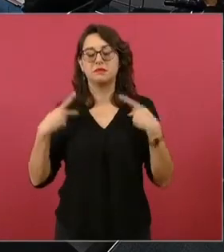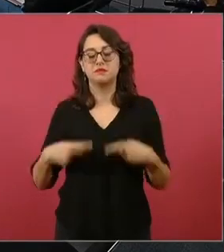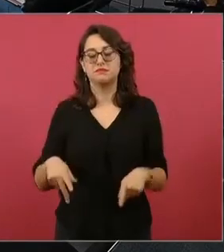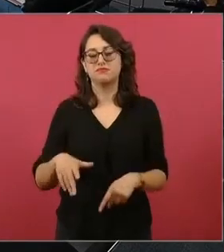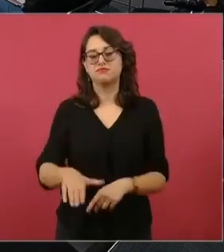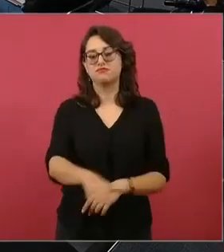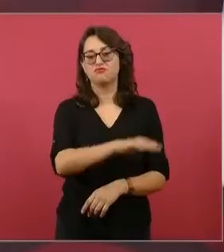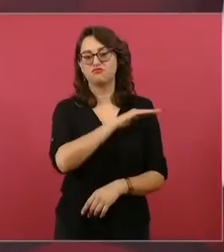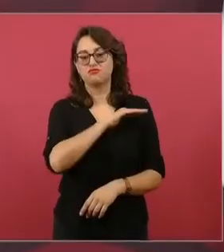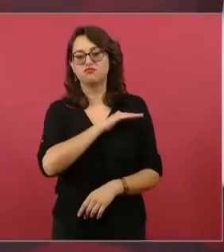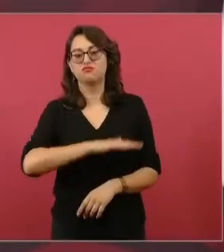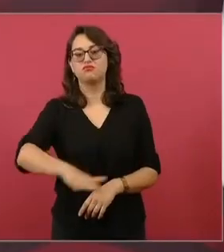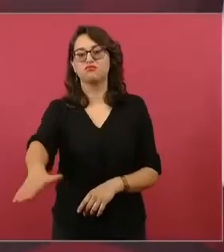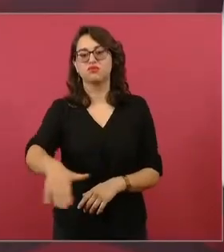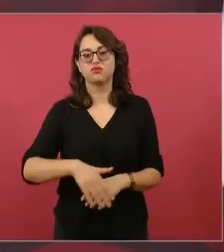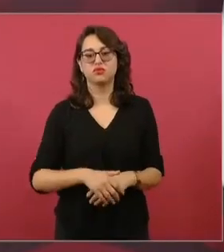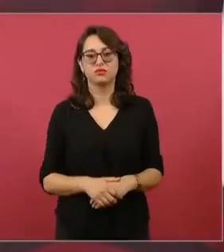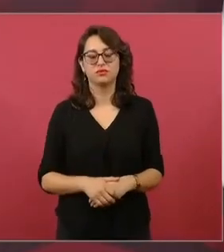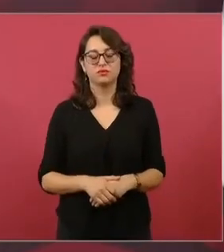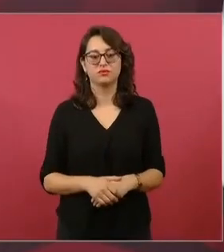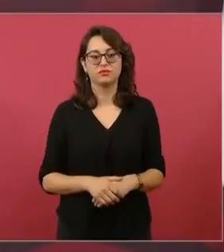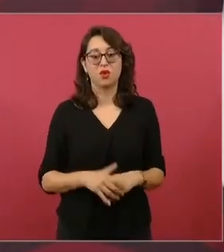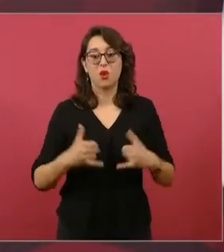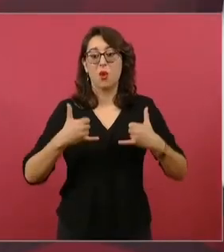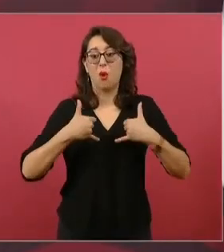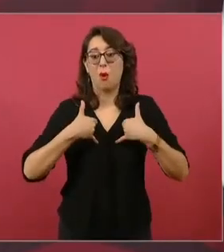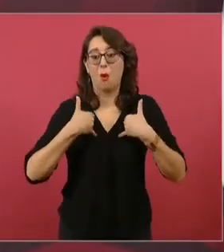18 a 49 años,